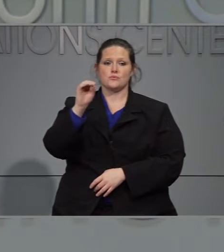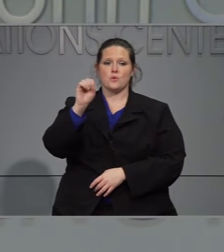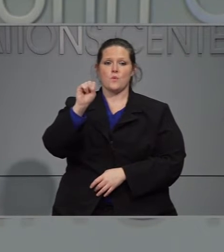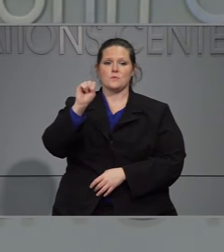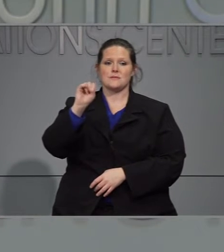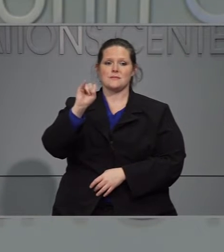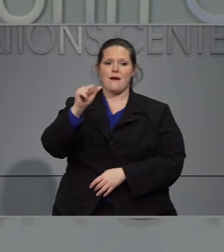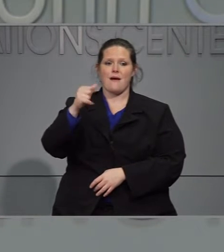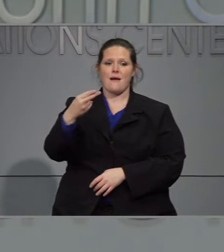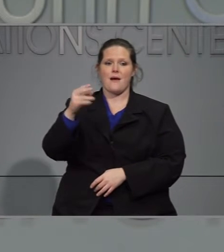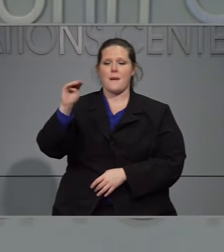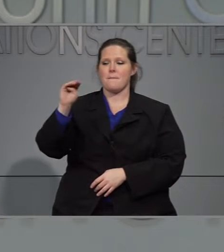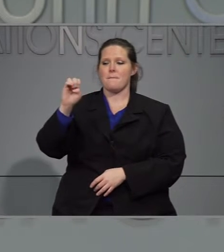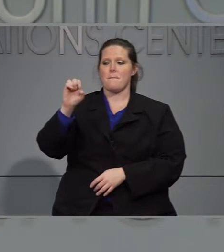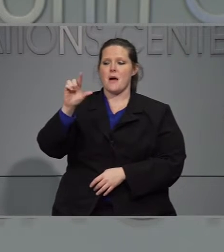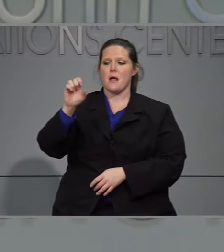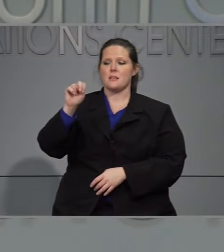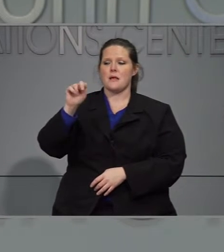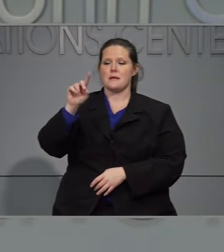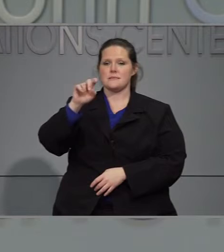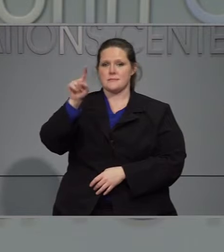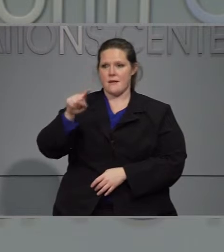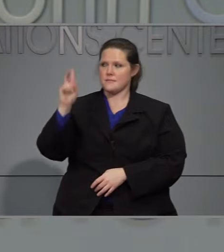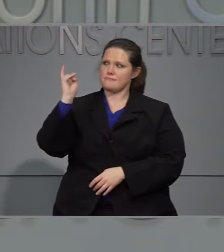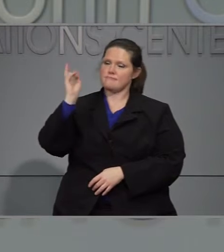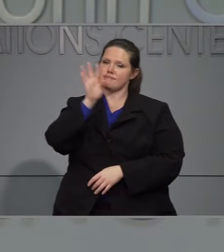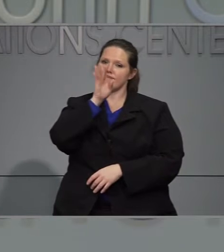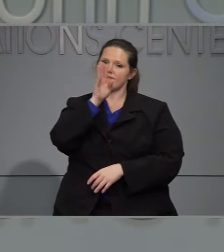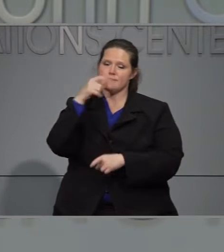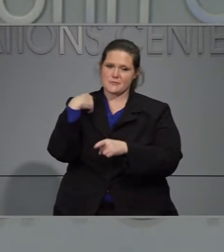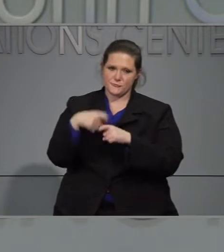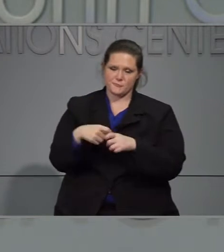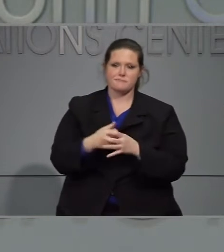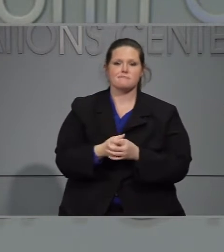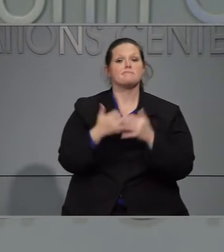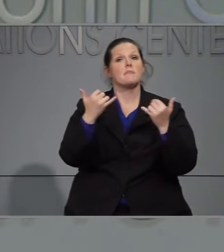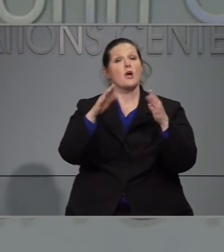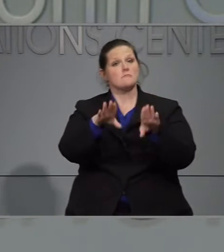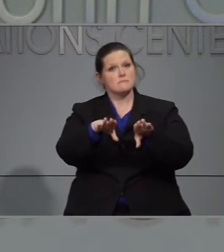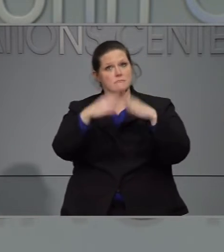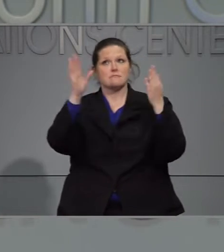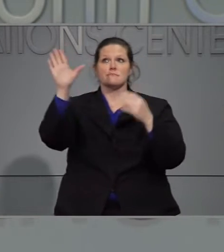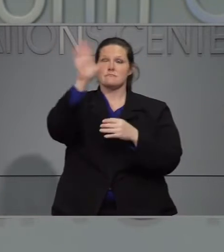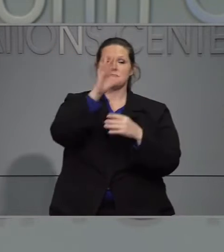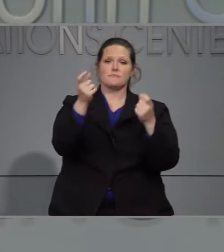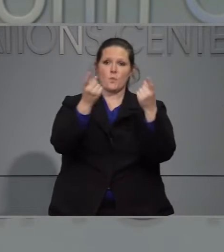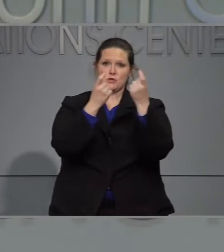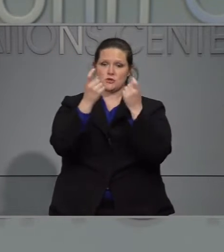favor, identifíquense ustedes y la organización en la que están representando.